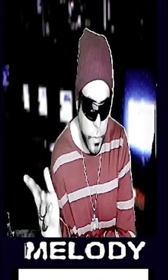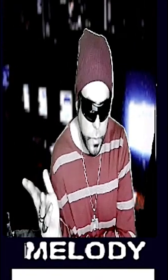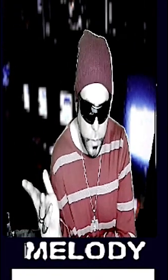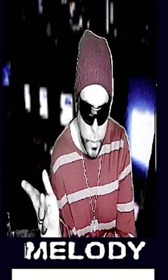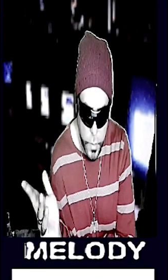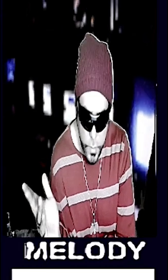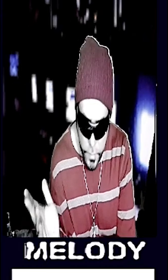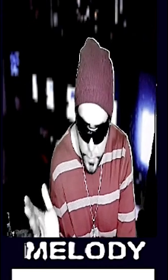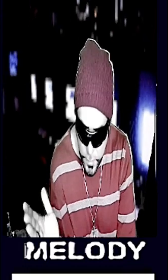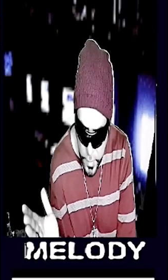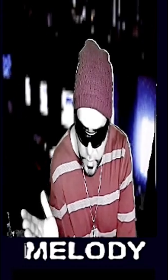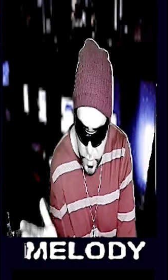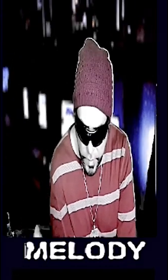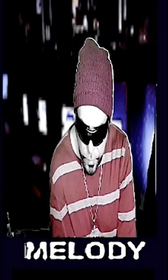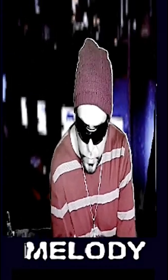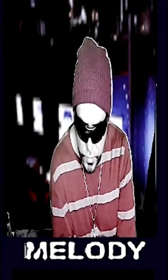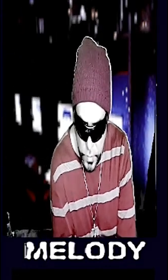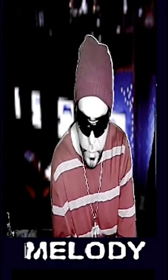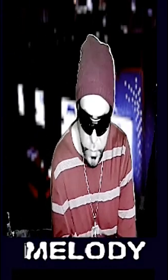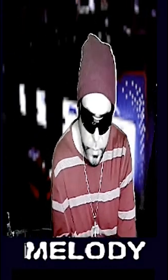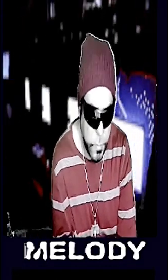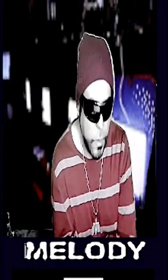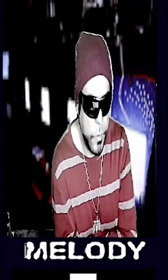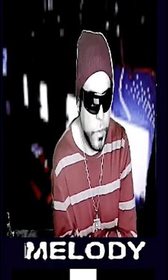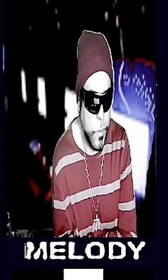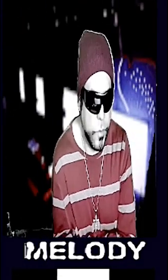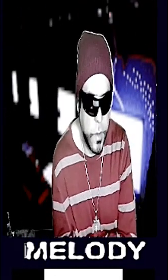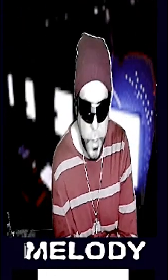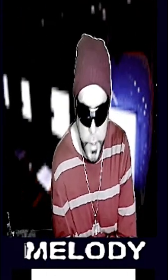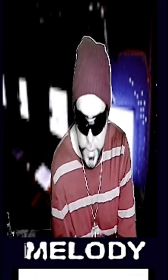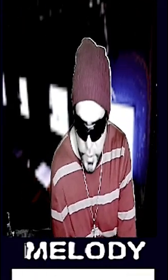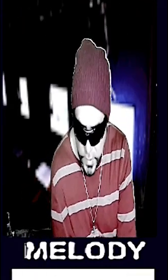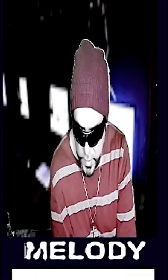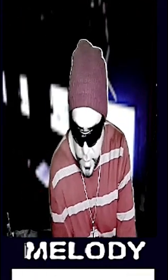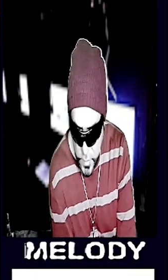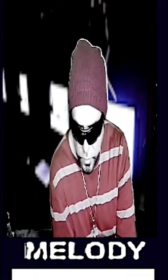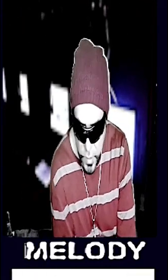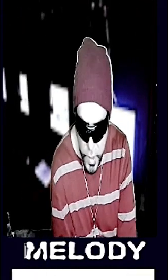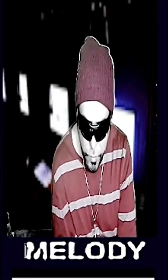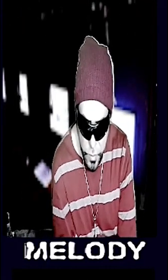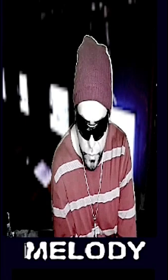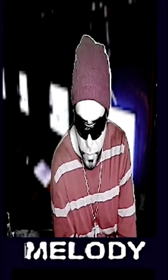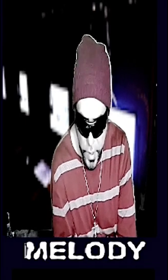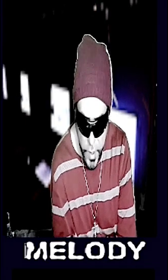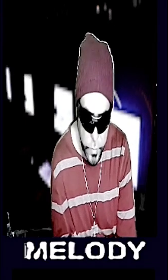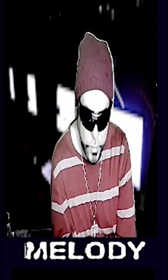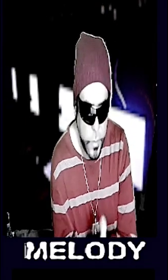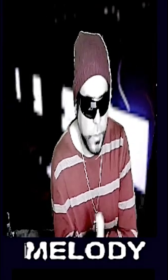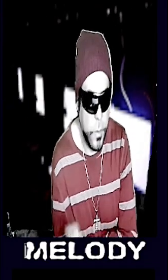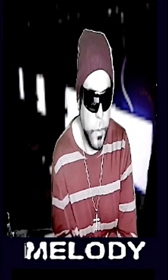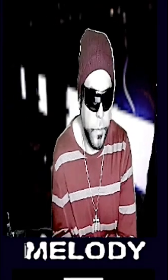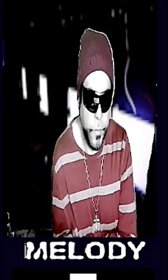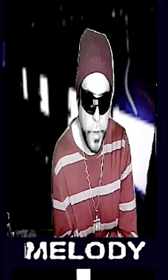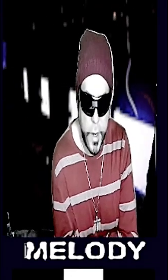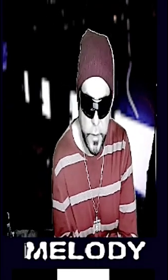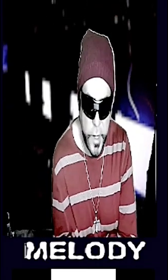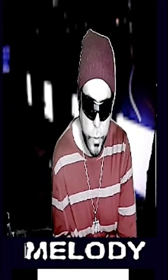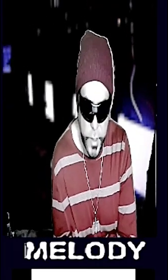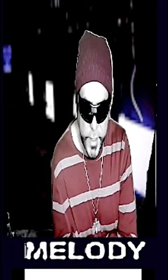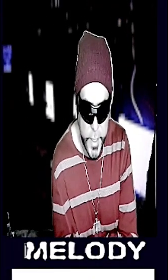diciendo todo que chequemos amigos de Monterrey que chequen el historial de movimiento ciudadano